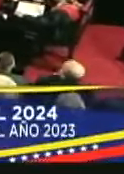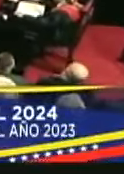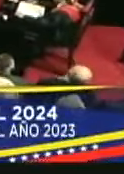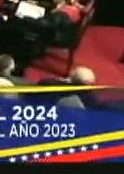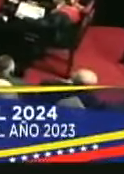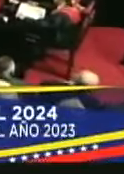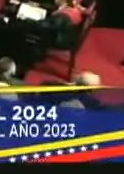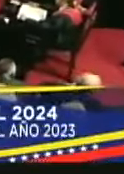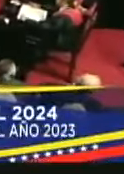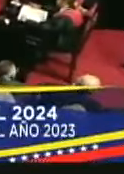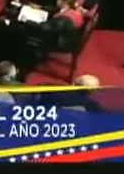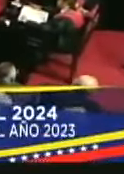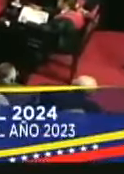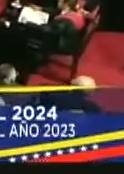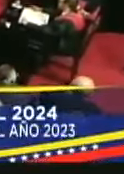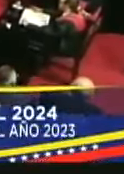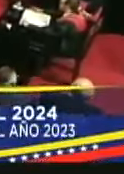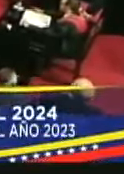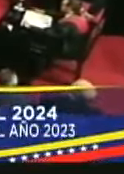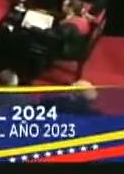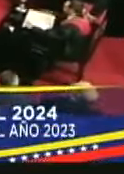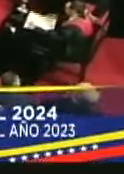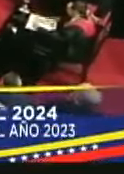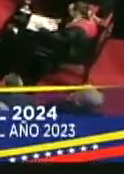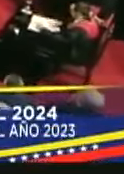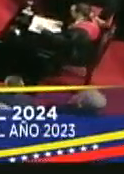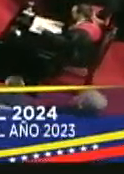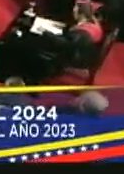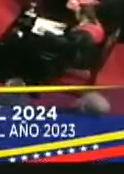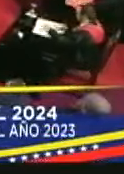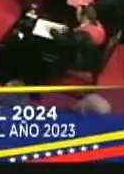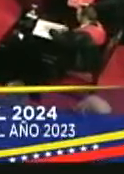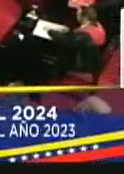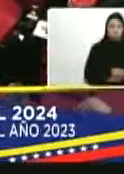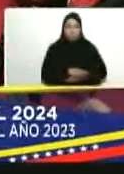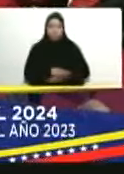diferentes circunscripciones judiciales del país.